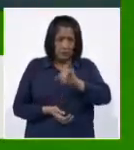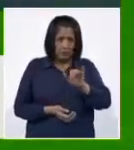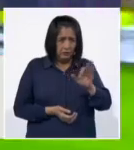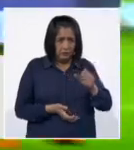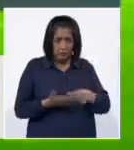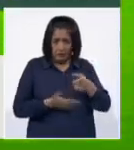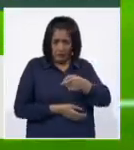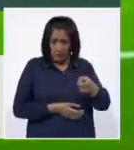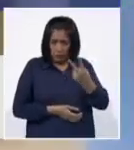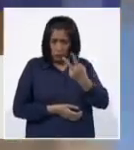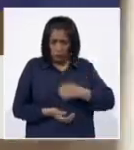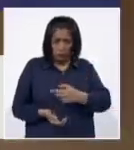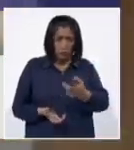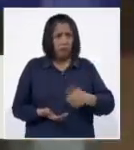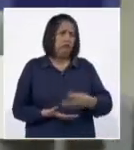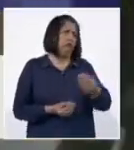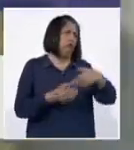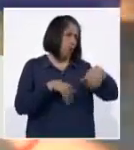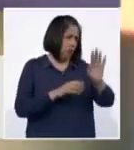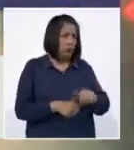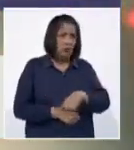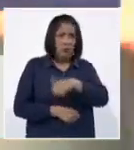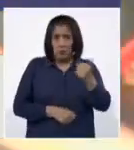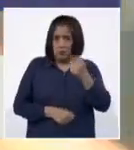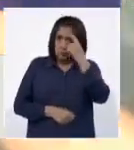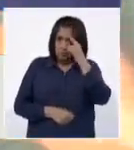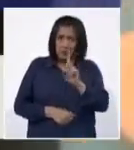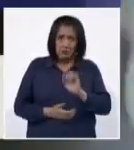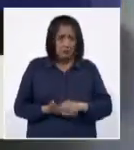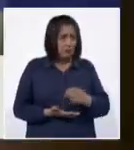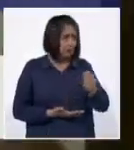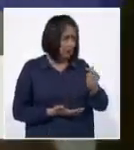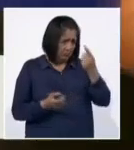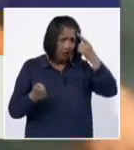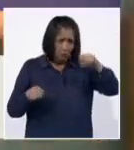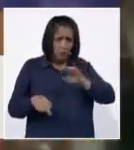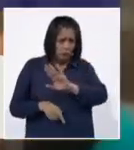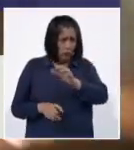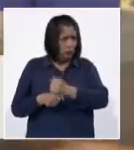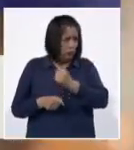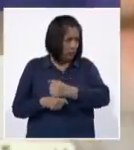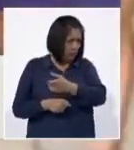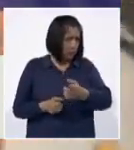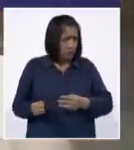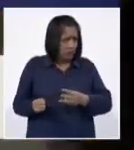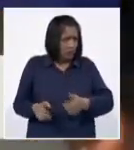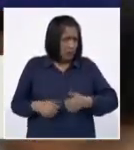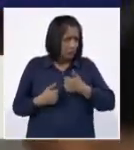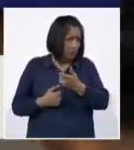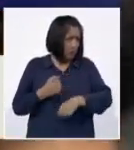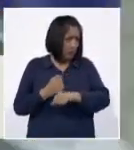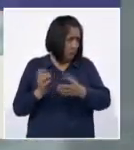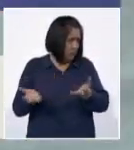para la manutención de sus dos hijos es excesiva, mientras otros consideran que el monto va acorde al trabajo y estilo de vida del futbolista